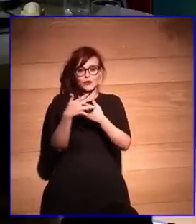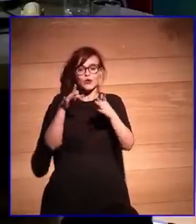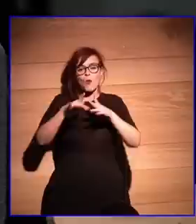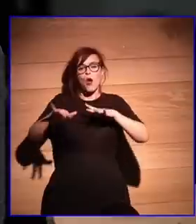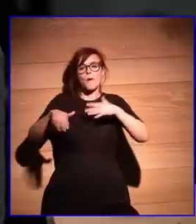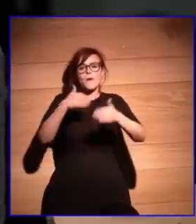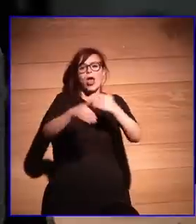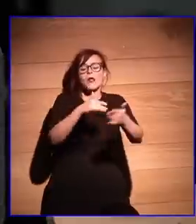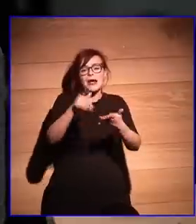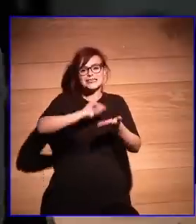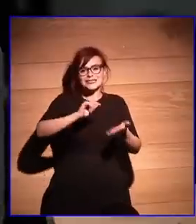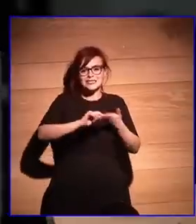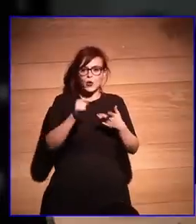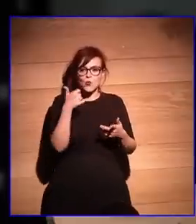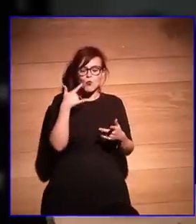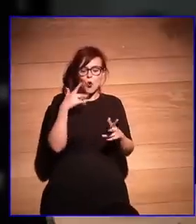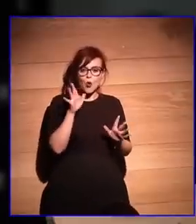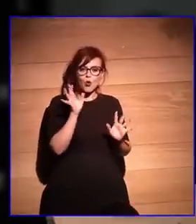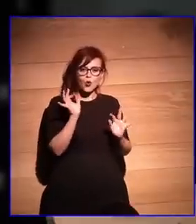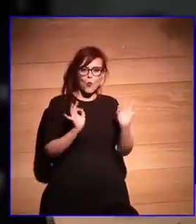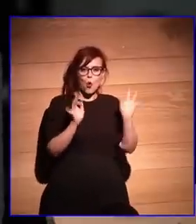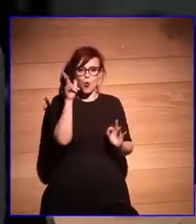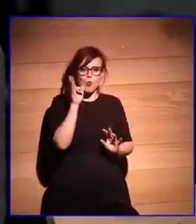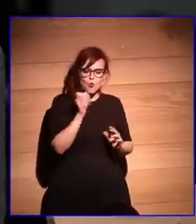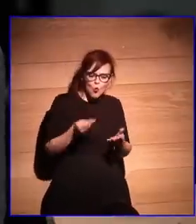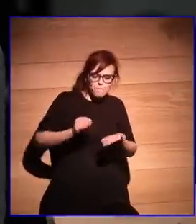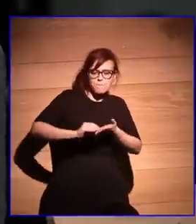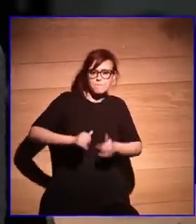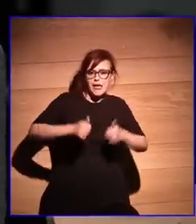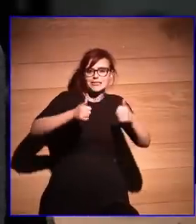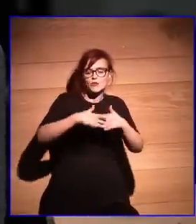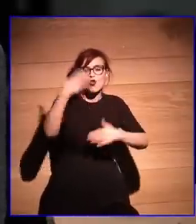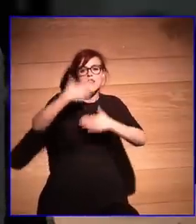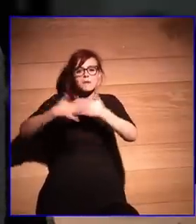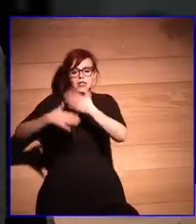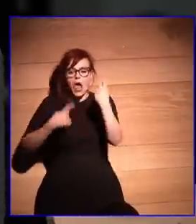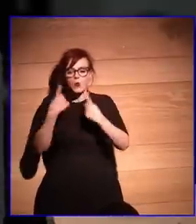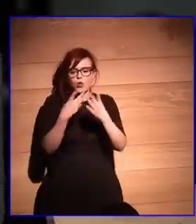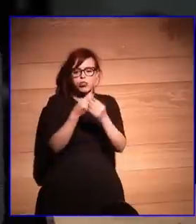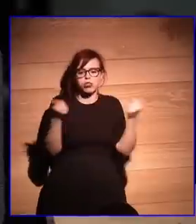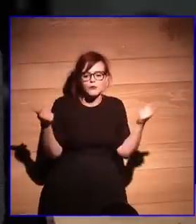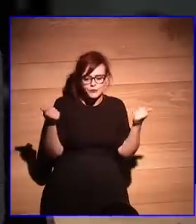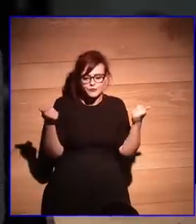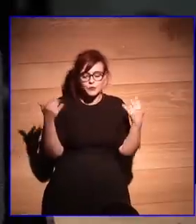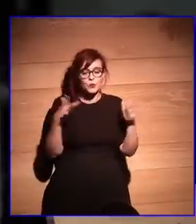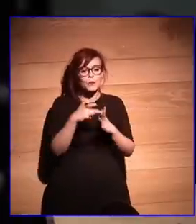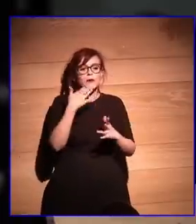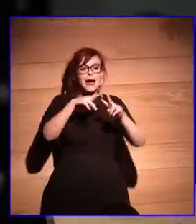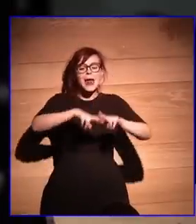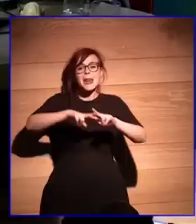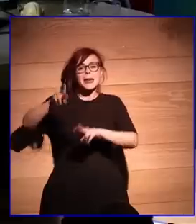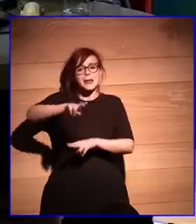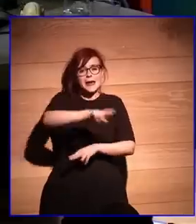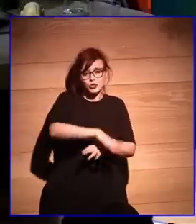didactismo. La escritura se sofistica y a la vez hay determinados límites que se diluyen. Si hacemos un